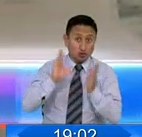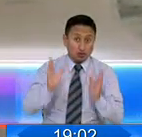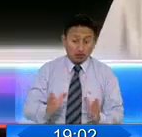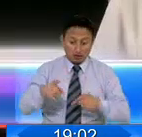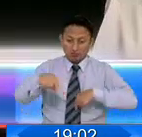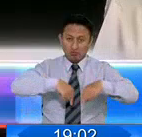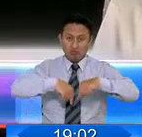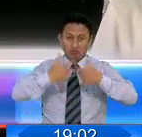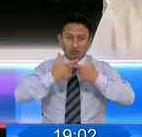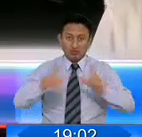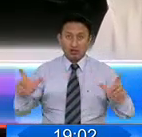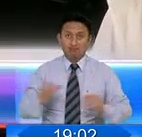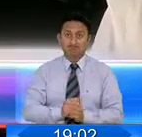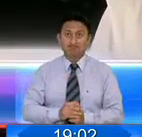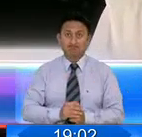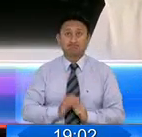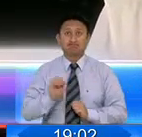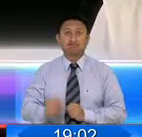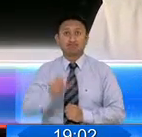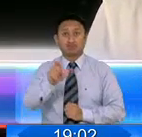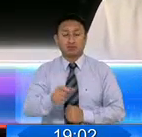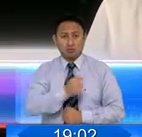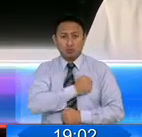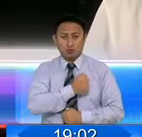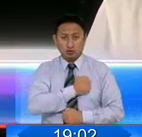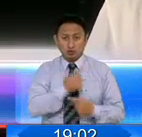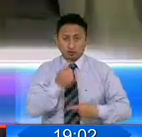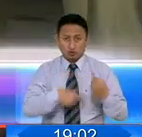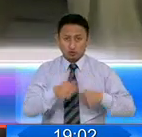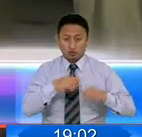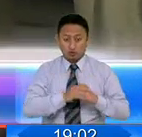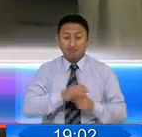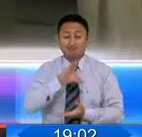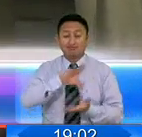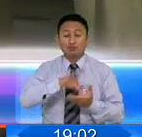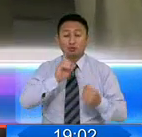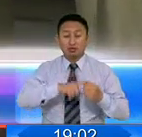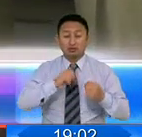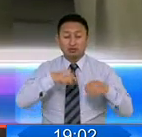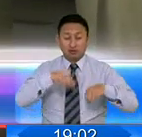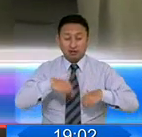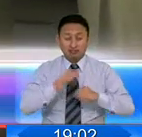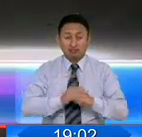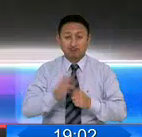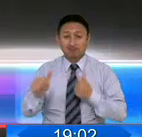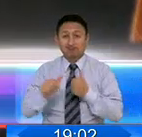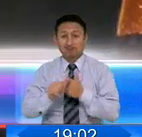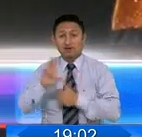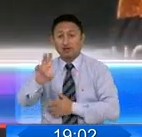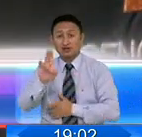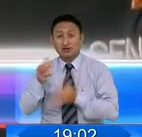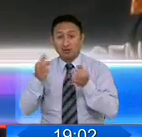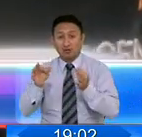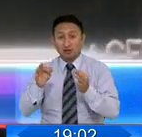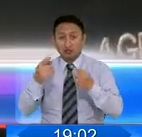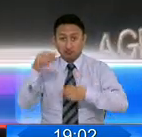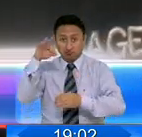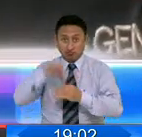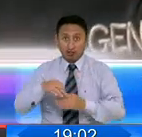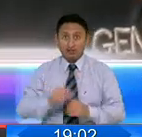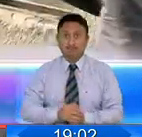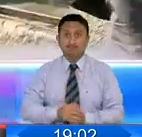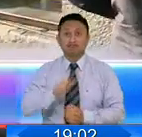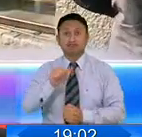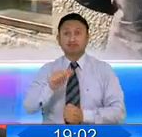movilidad. Son exhortos a los propietarios de locales comerciales del Centro Histórico a puertas de los comicios de 7 de febrero. La Agencia Metropolitana